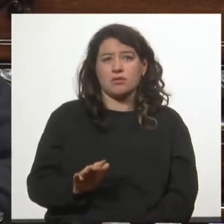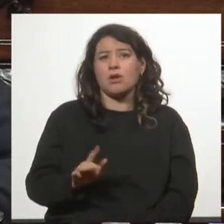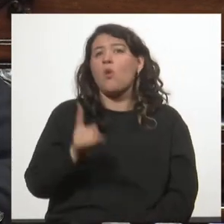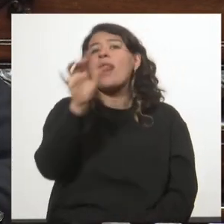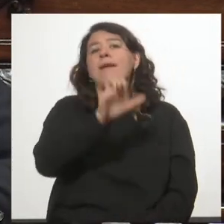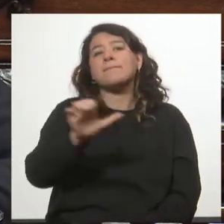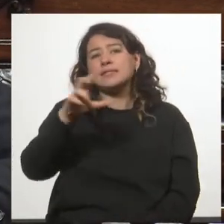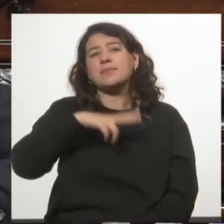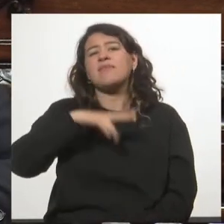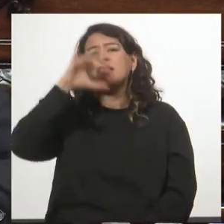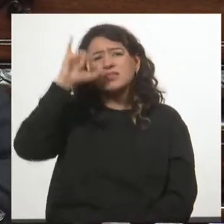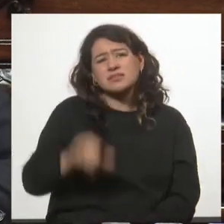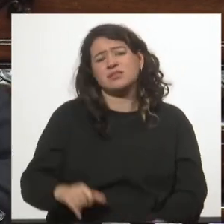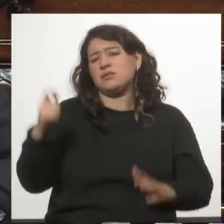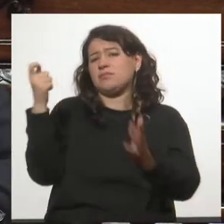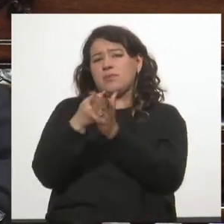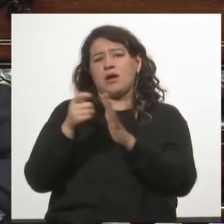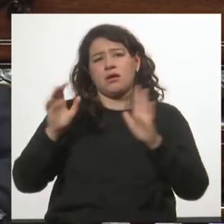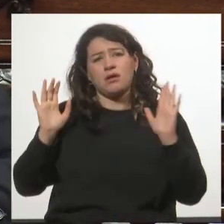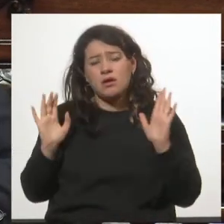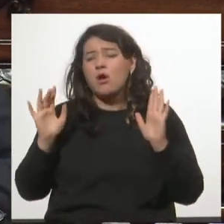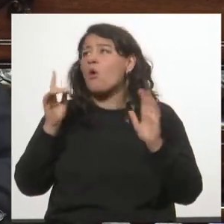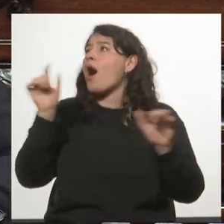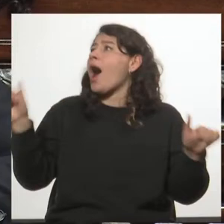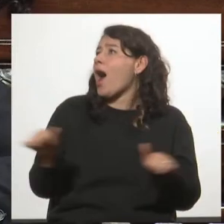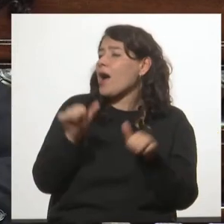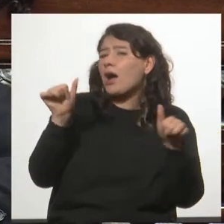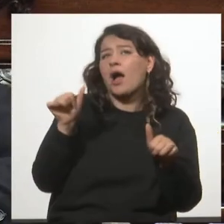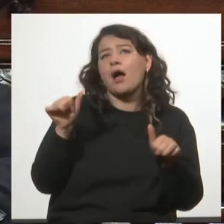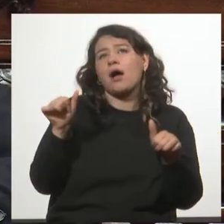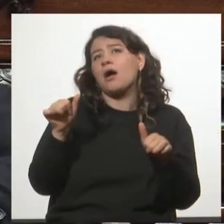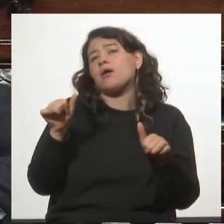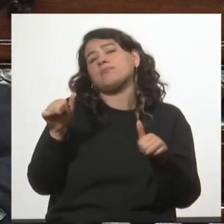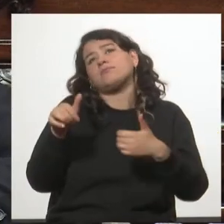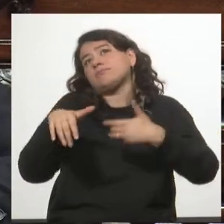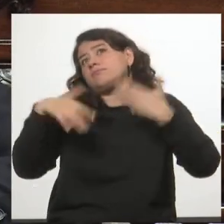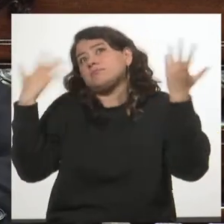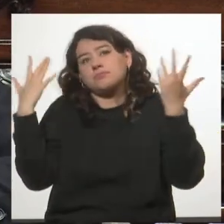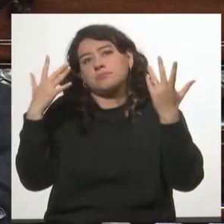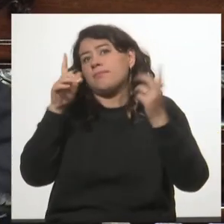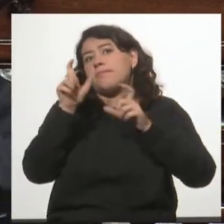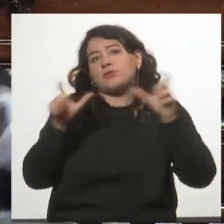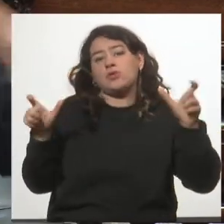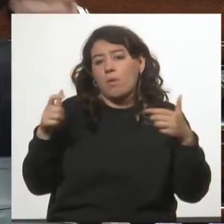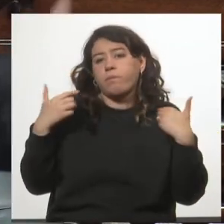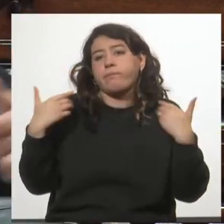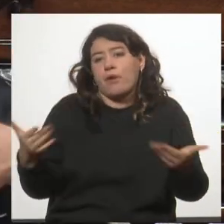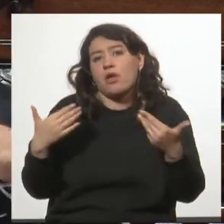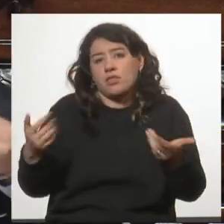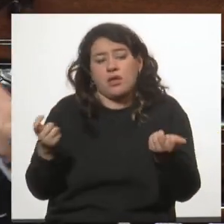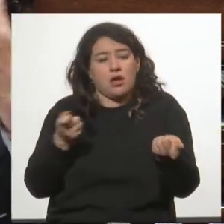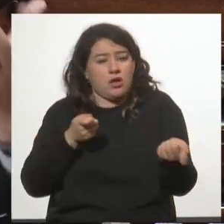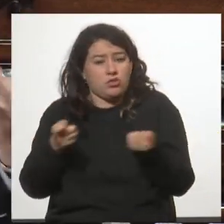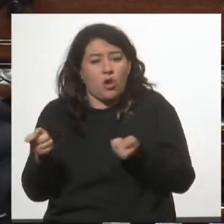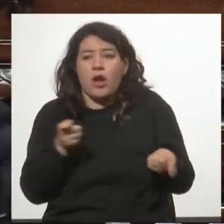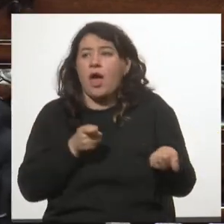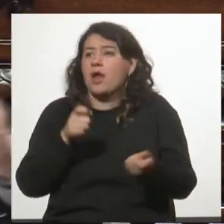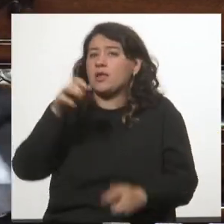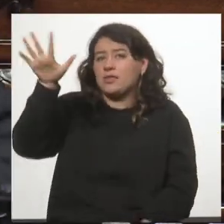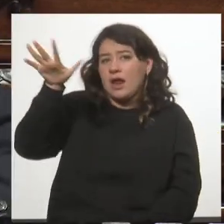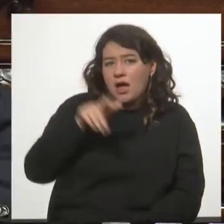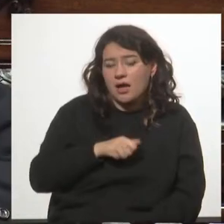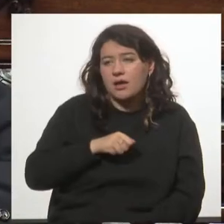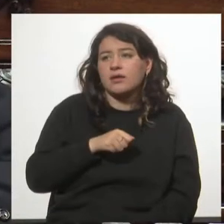una empresa privada que lo haga el que tiene la capacidad de gestionar y traer